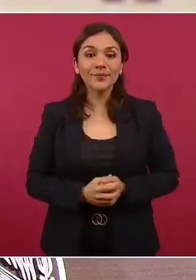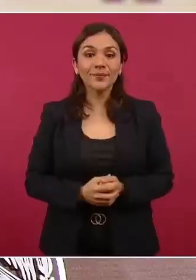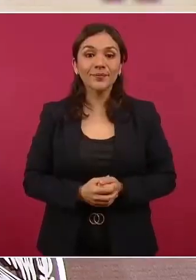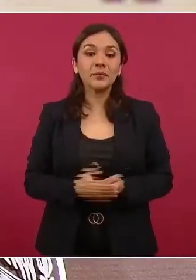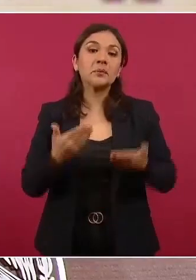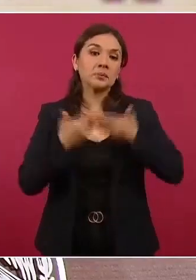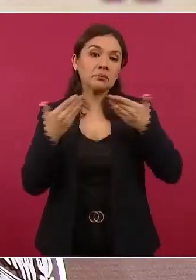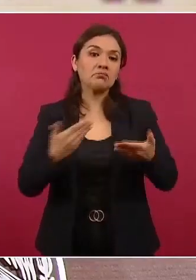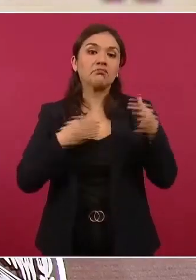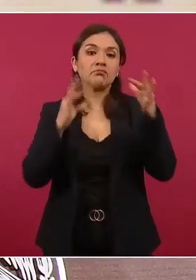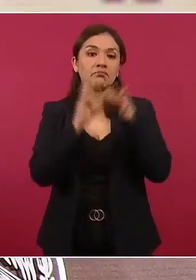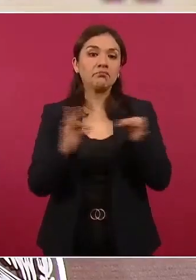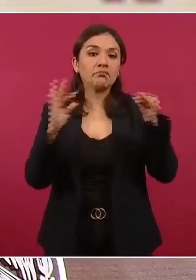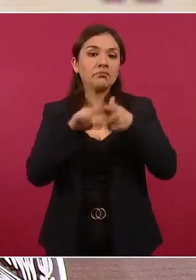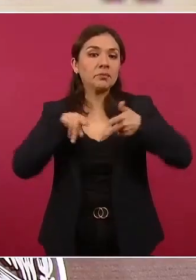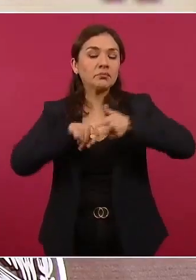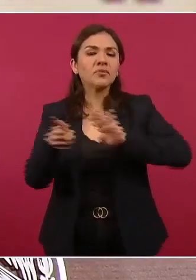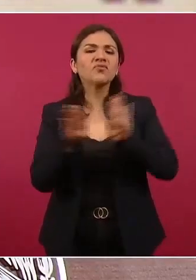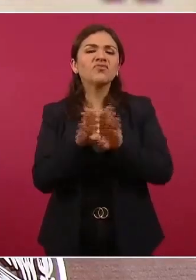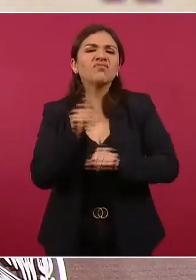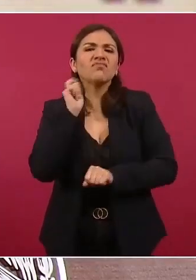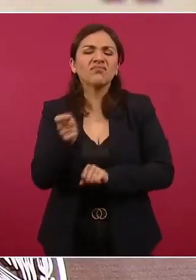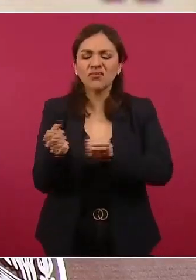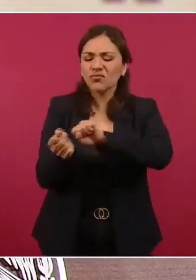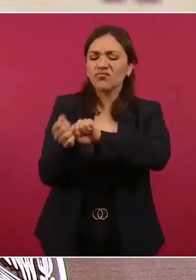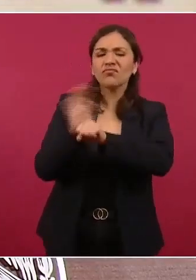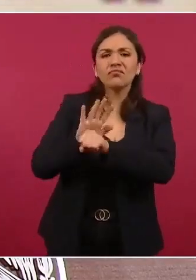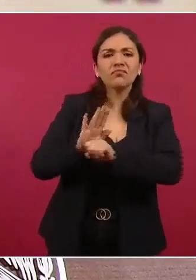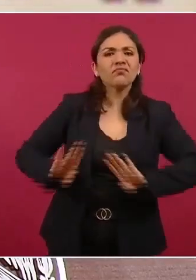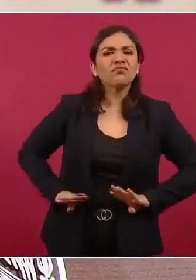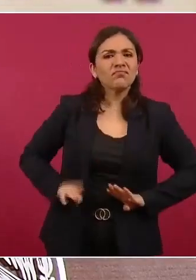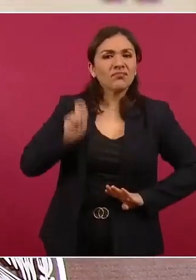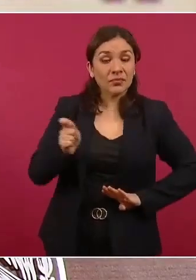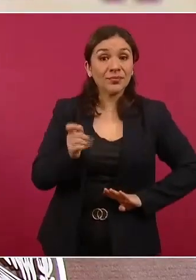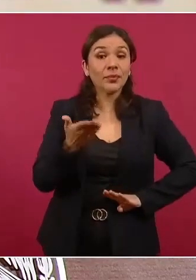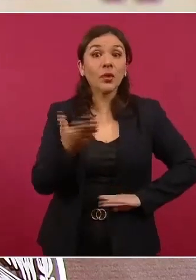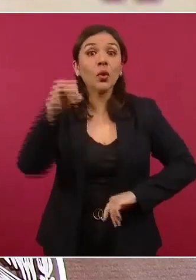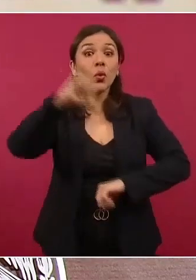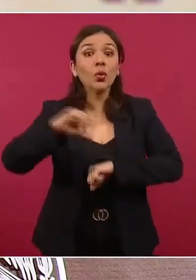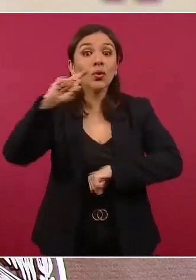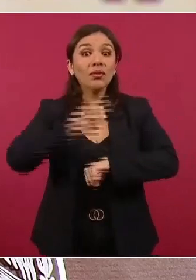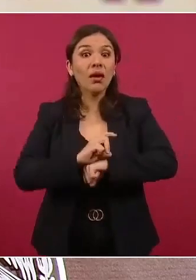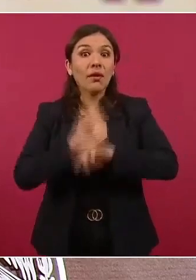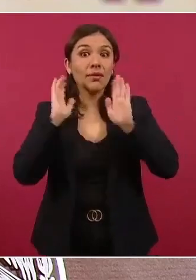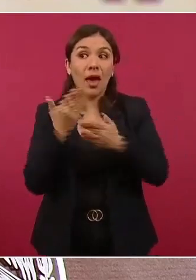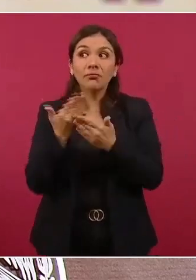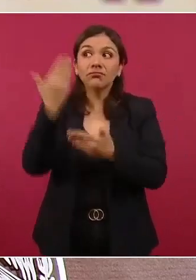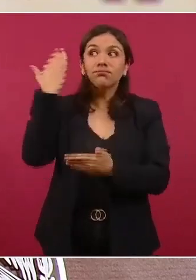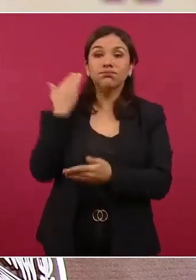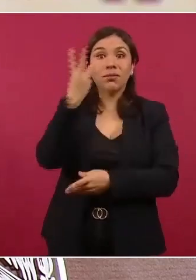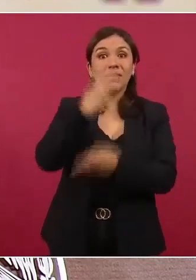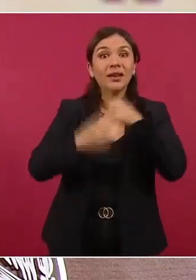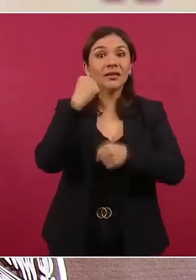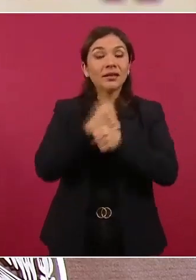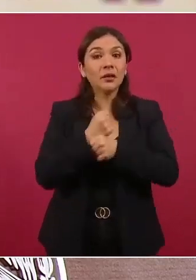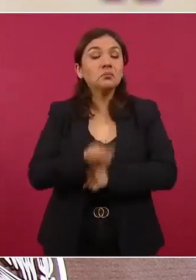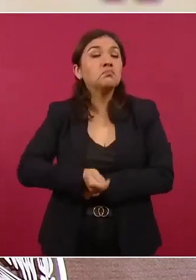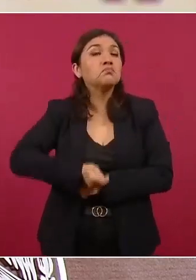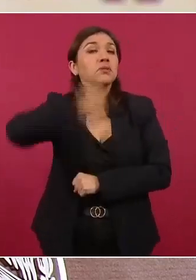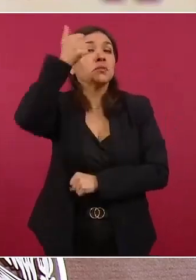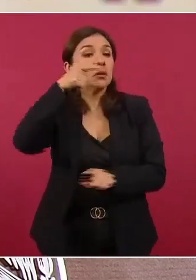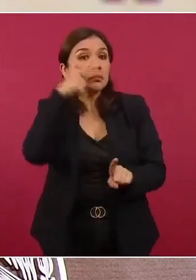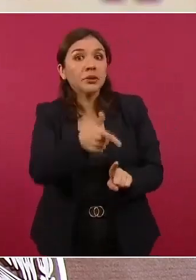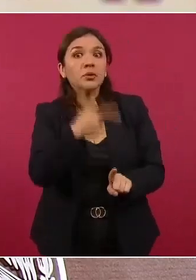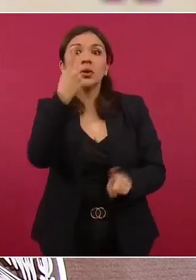a comentar el estado que guarda la pandemia de COVID. Hoy que hace 3 años se presentó el primer caso